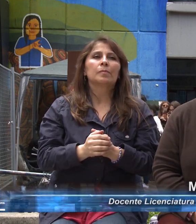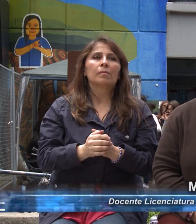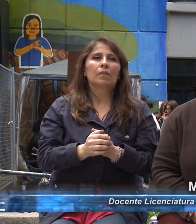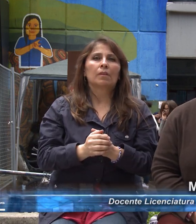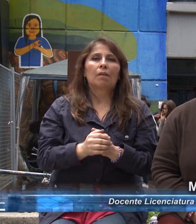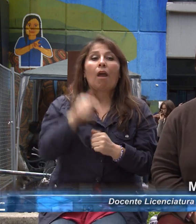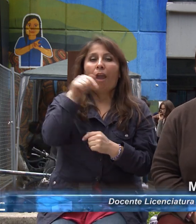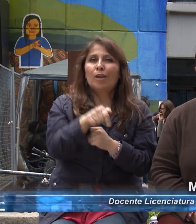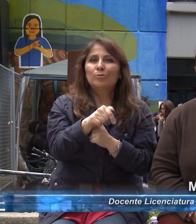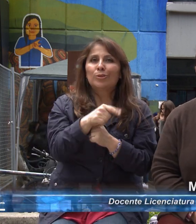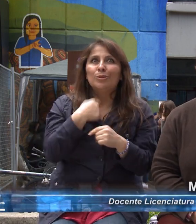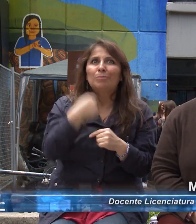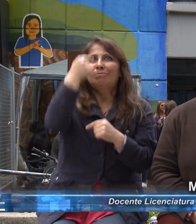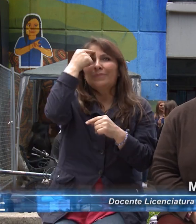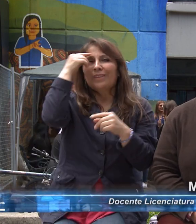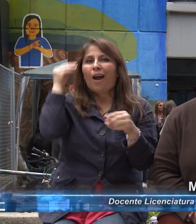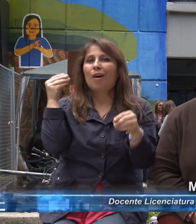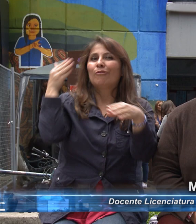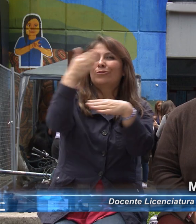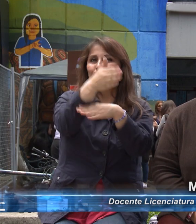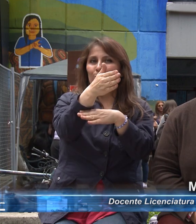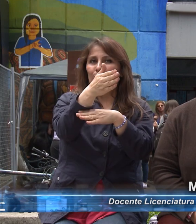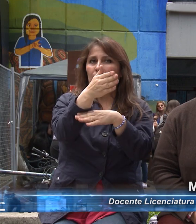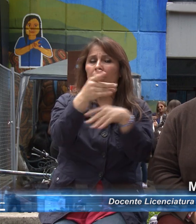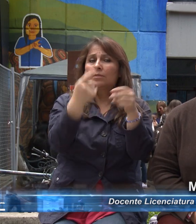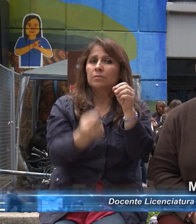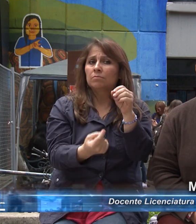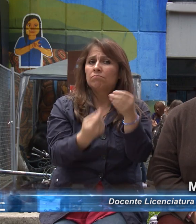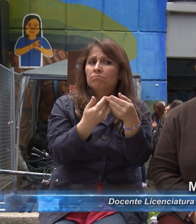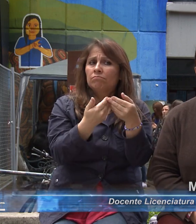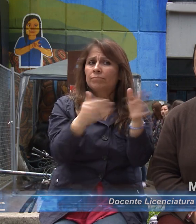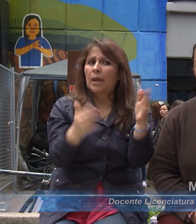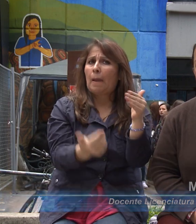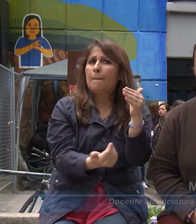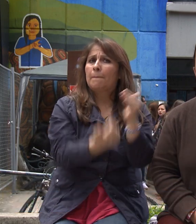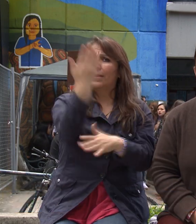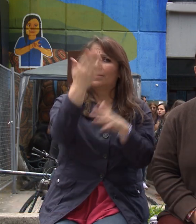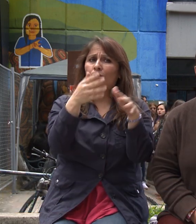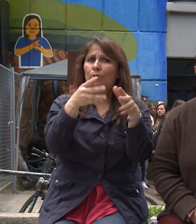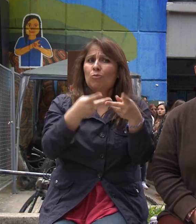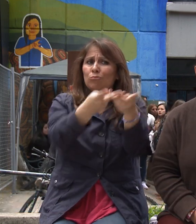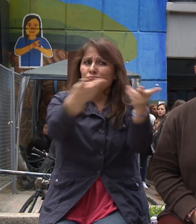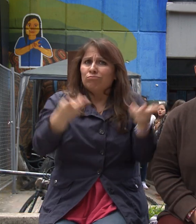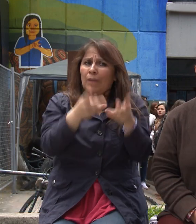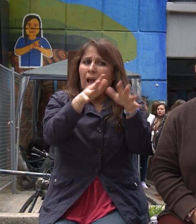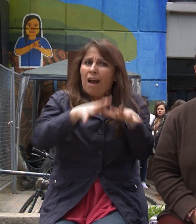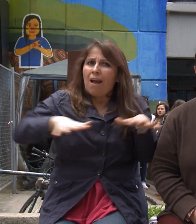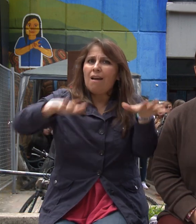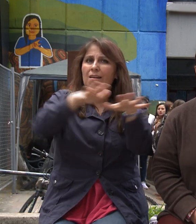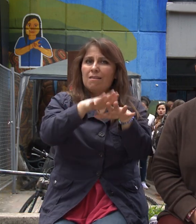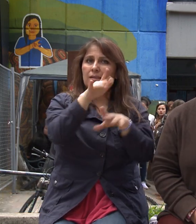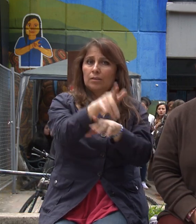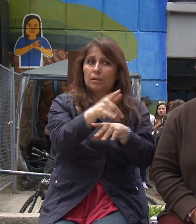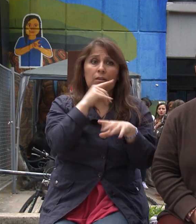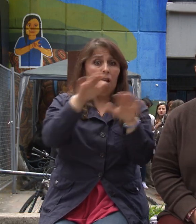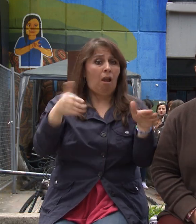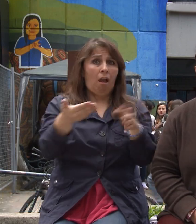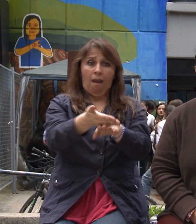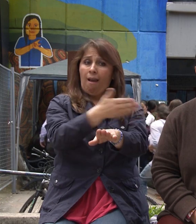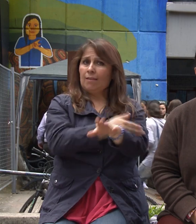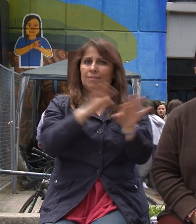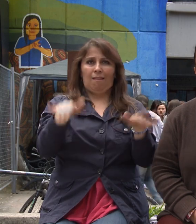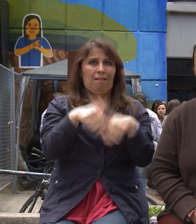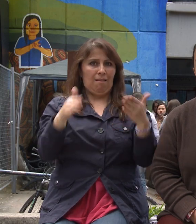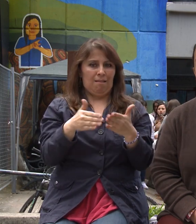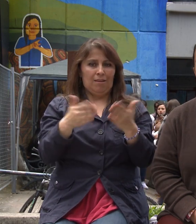Esta es una proyección, porque es abrir un escenario que no teníamos, donde el educador especial se tiene que